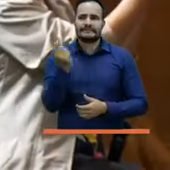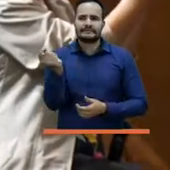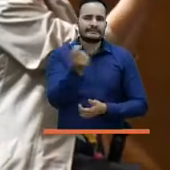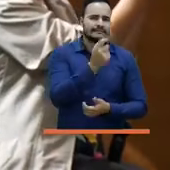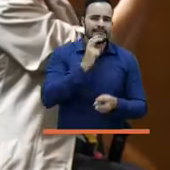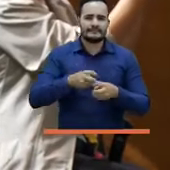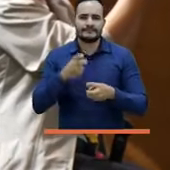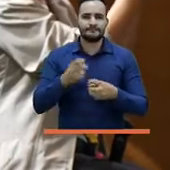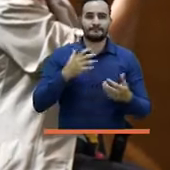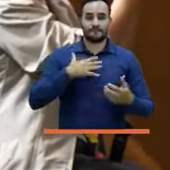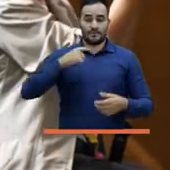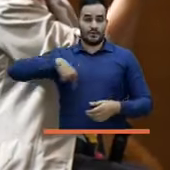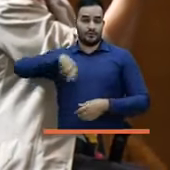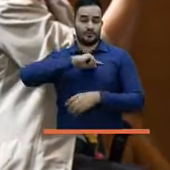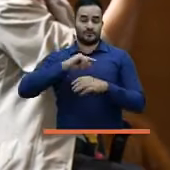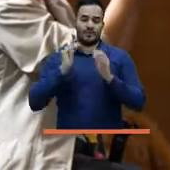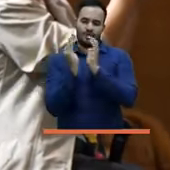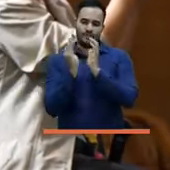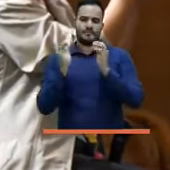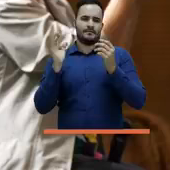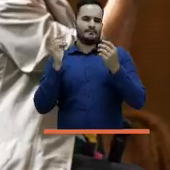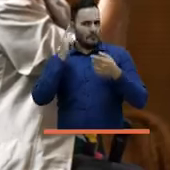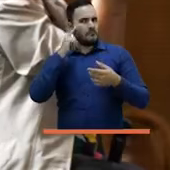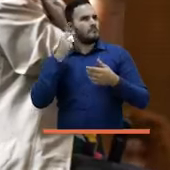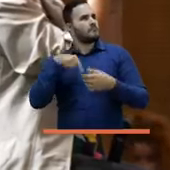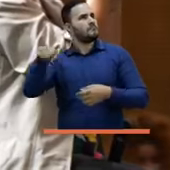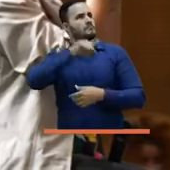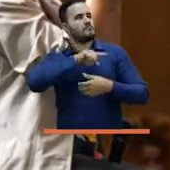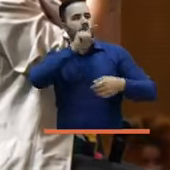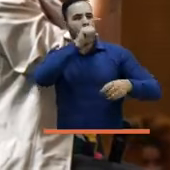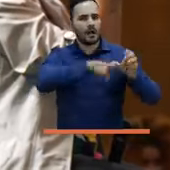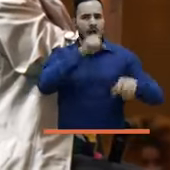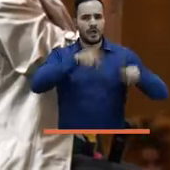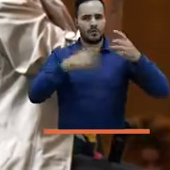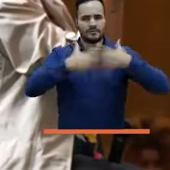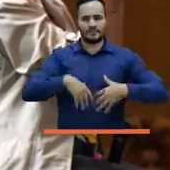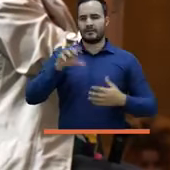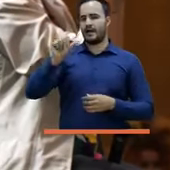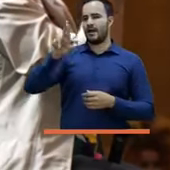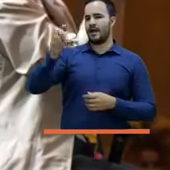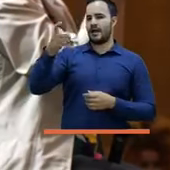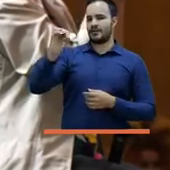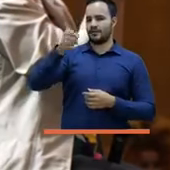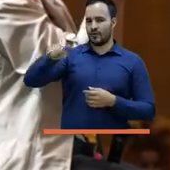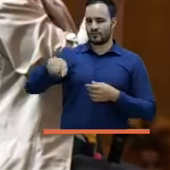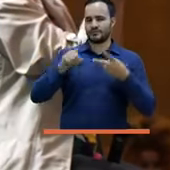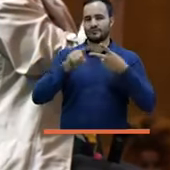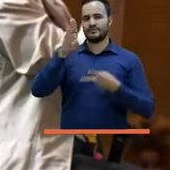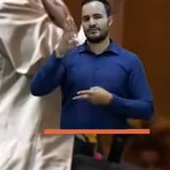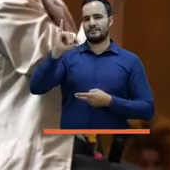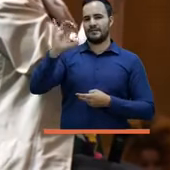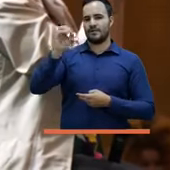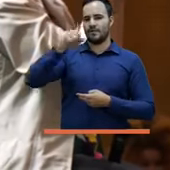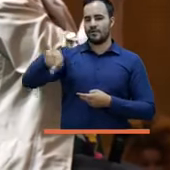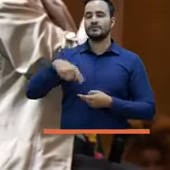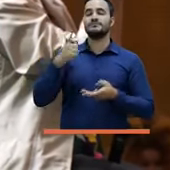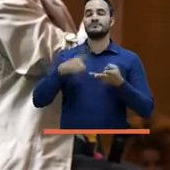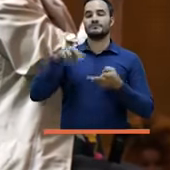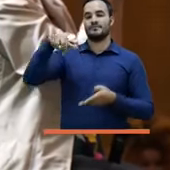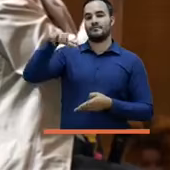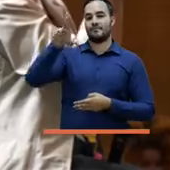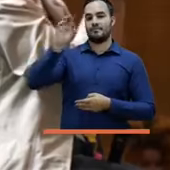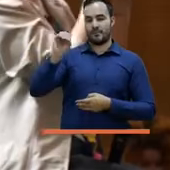nos hemos unido con otras empresas entre ellas podría mencionar grupo argos grupo bios pero antioquia y